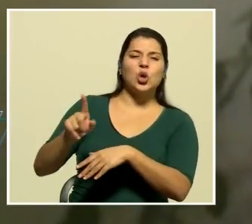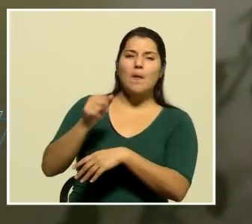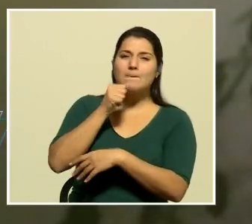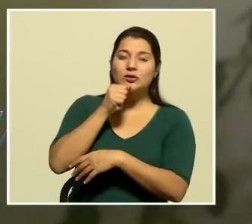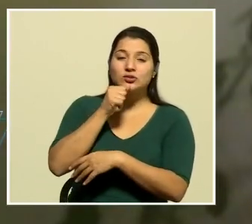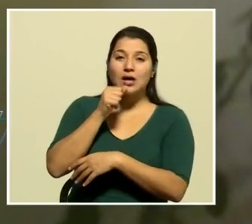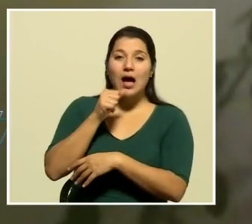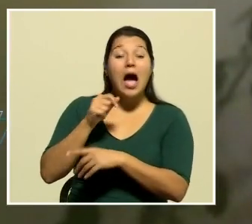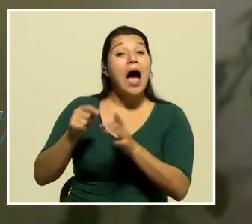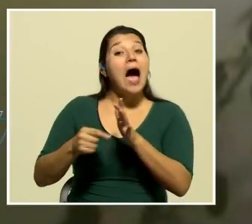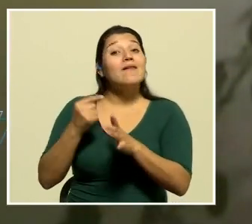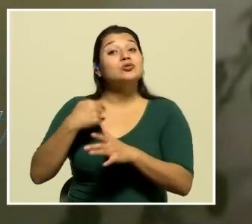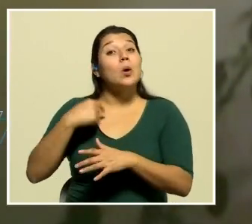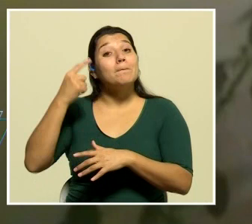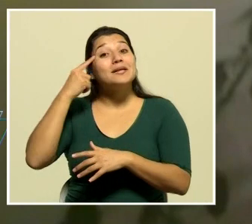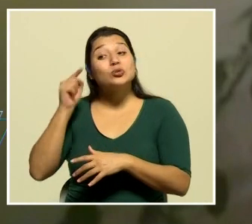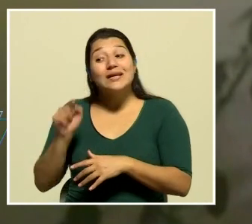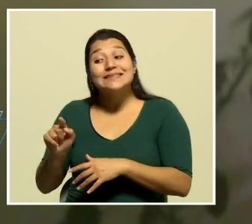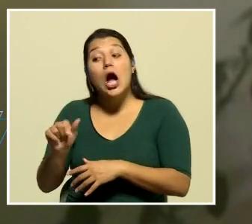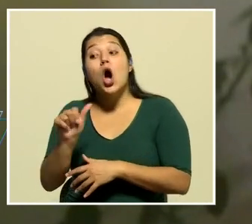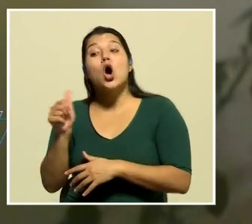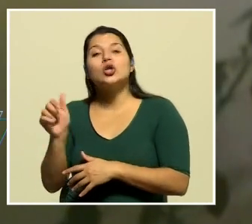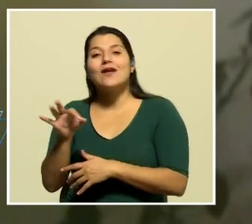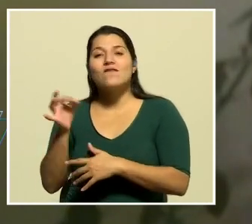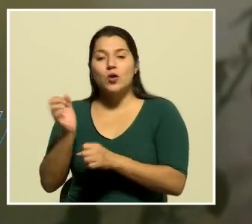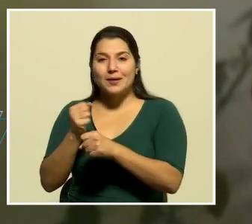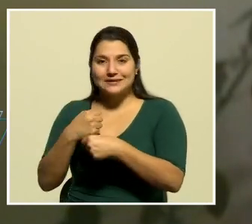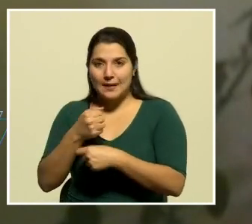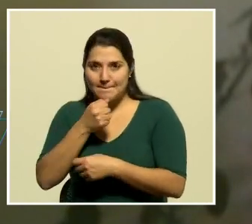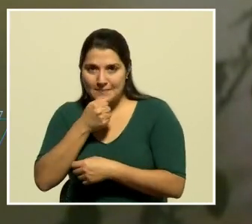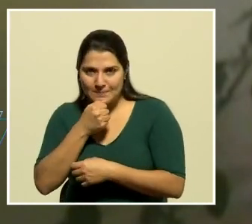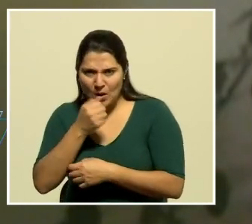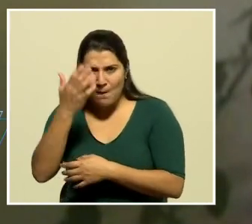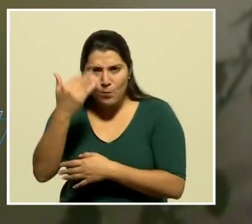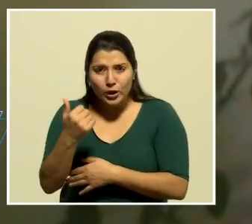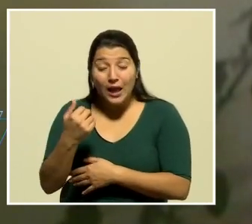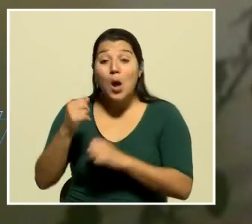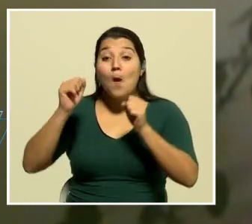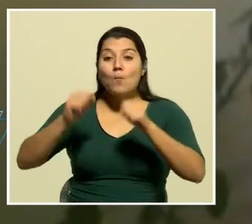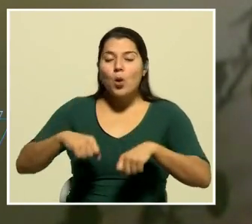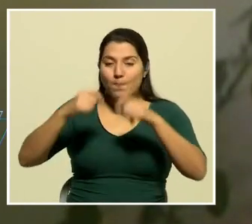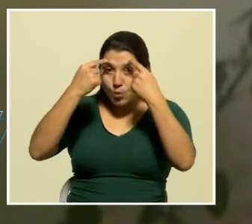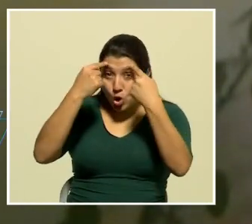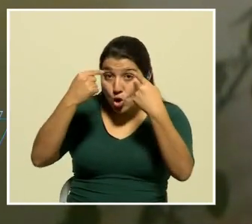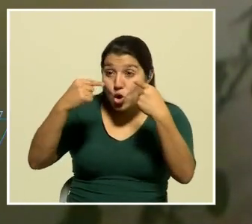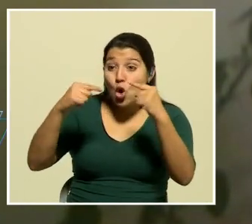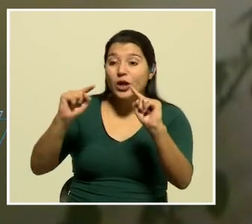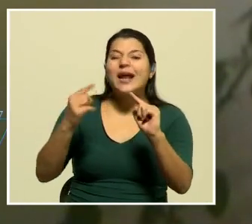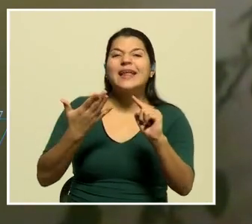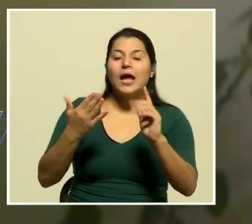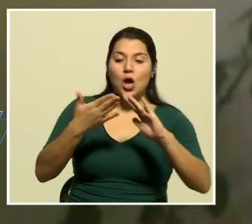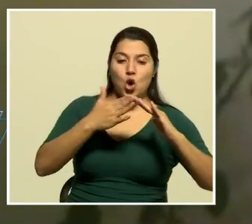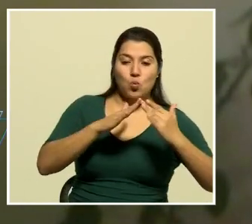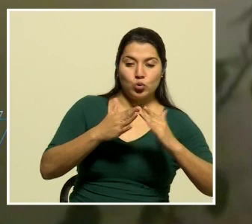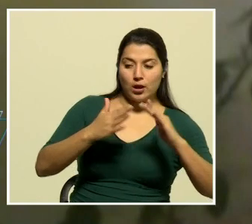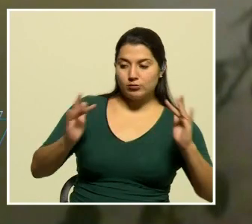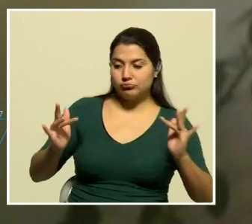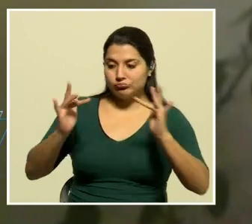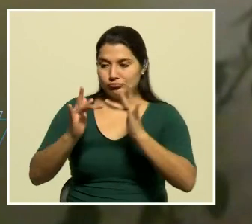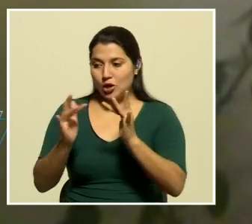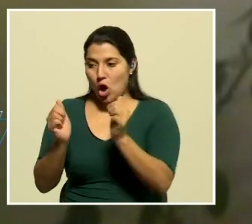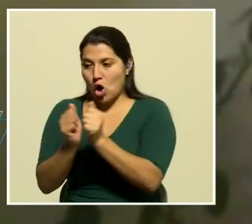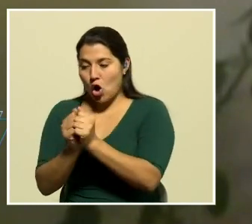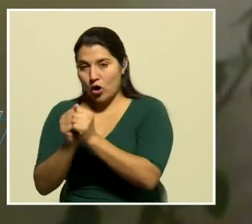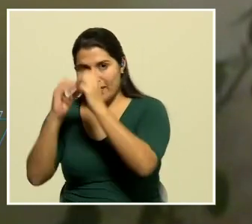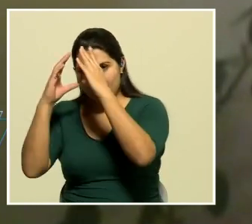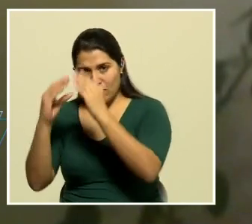veces yo siento que es otra forma de hacer periodismo, porque logramos generar una conexión con las comunidades que no necesariamente se logran